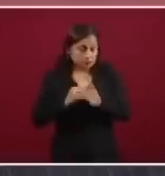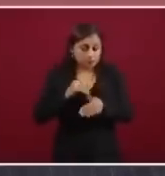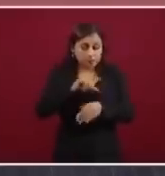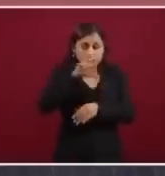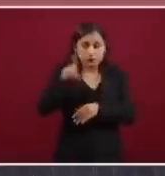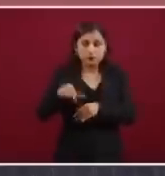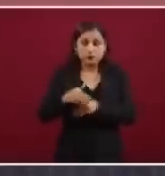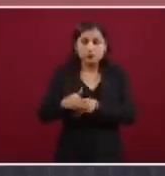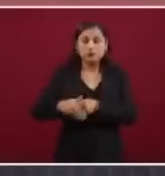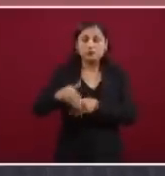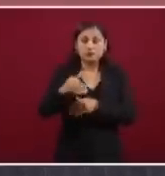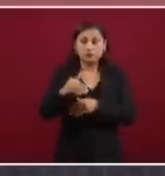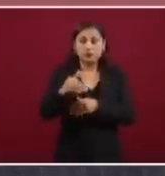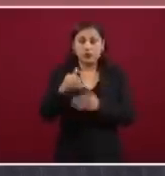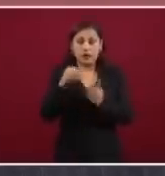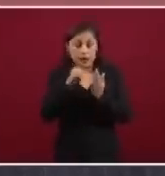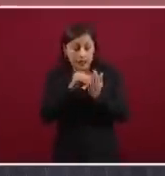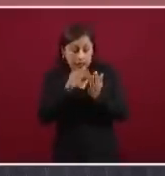que no se ponga en riesgo